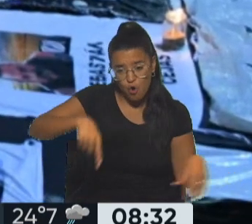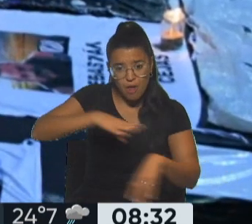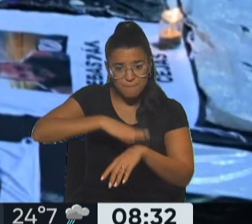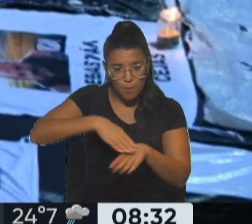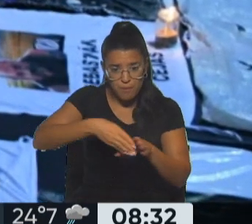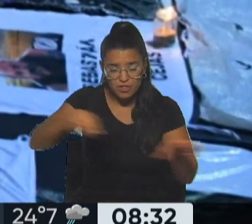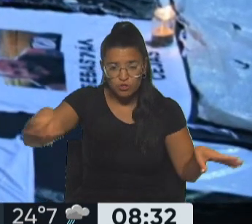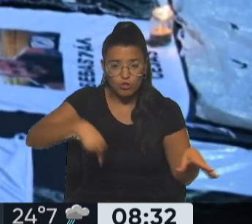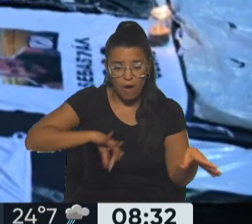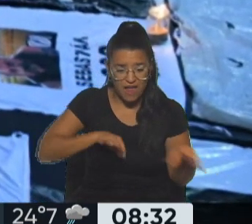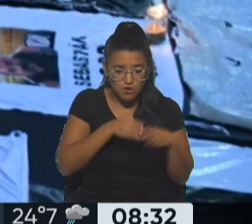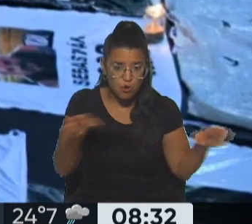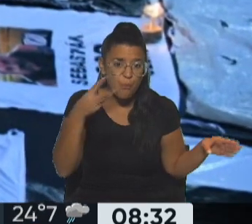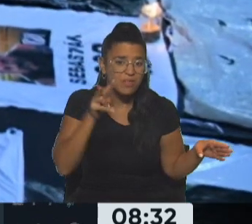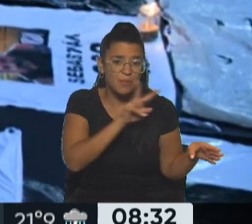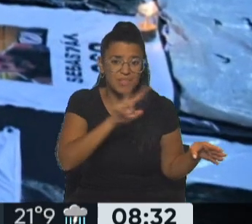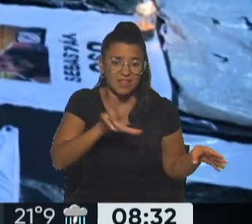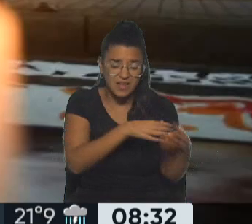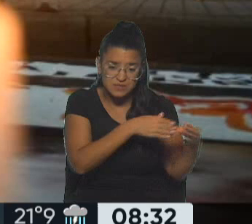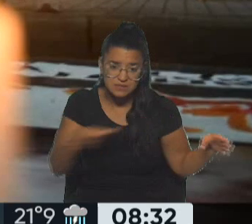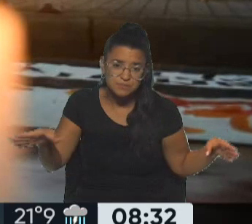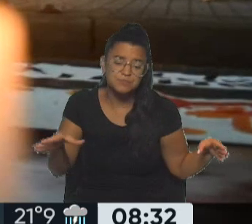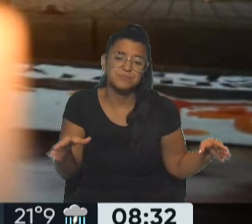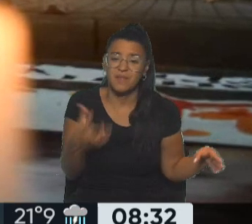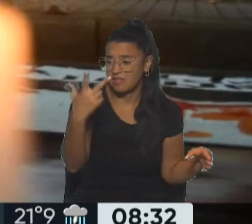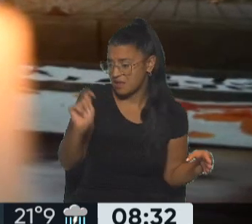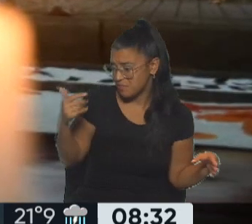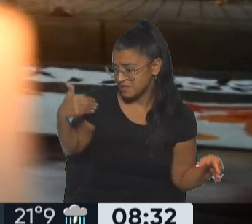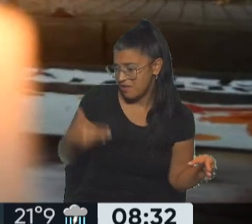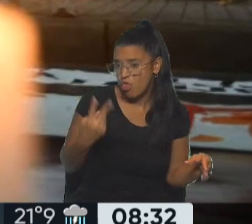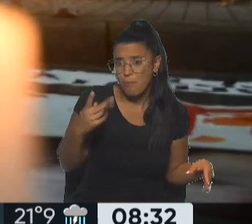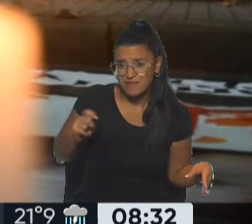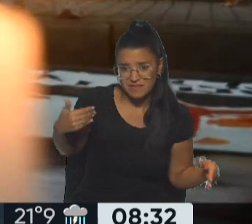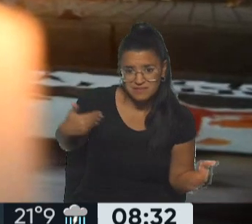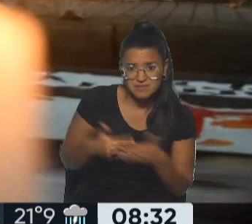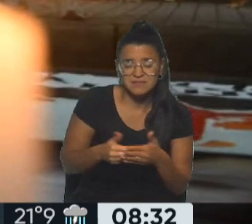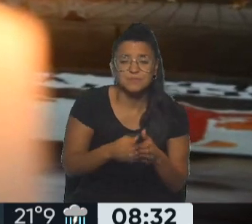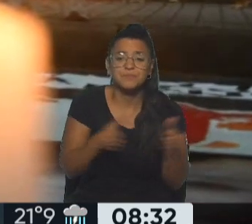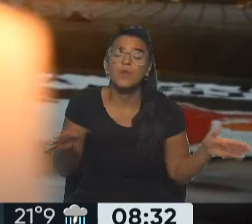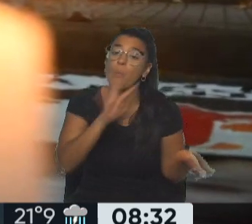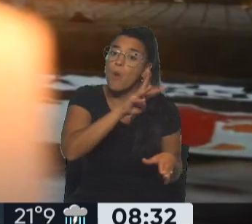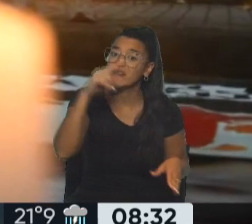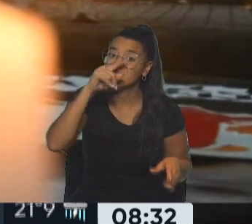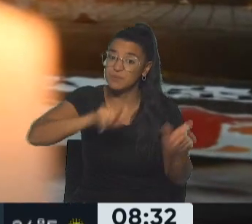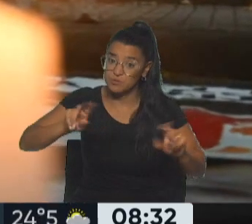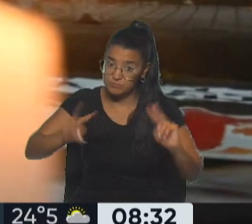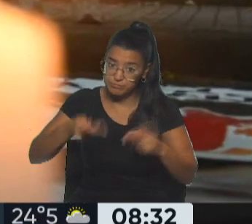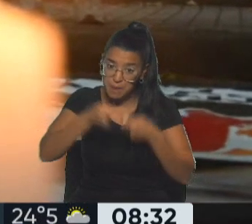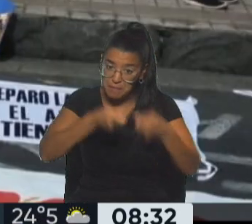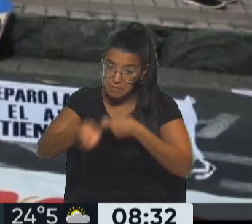va del año, en tan solo ni 3 meses, cumplimos 2 meses, 47 homicidios.